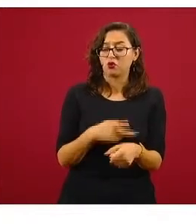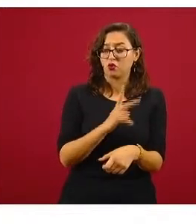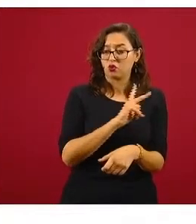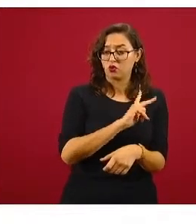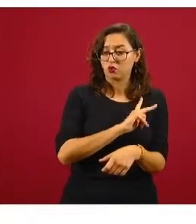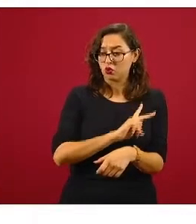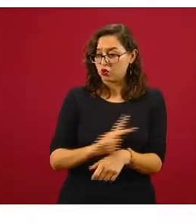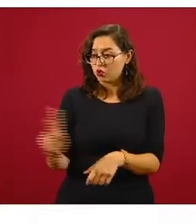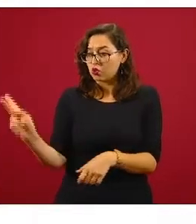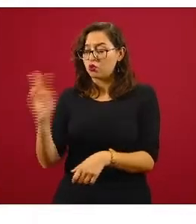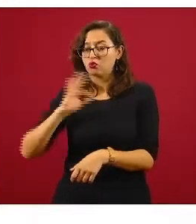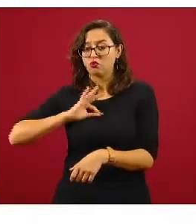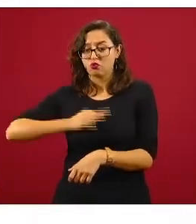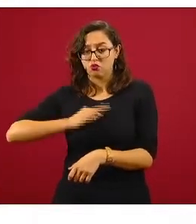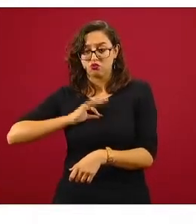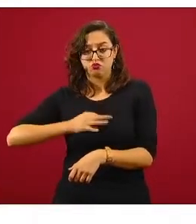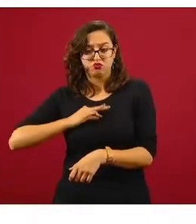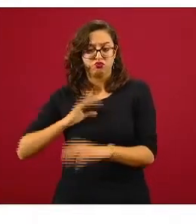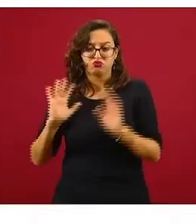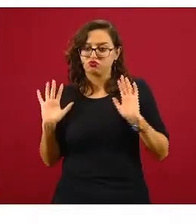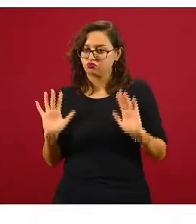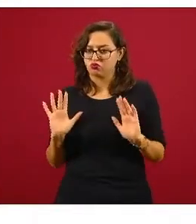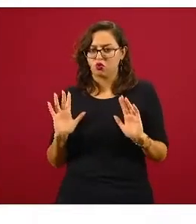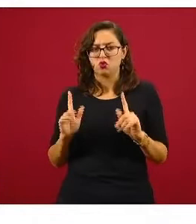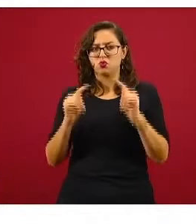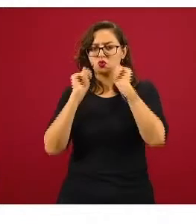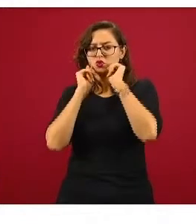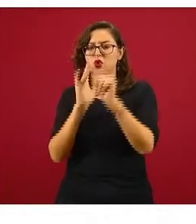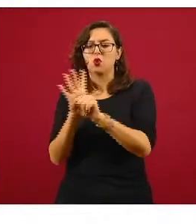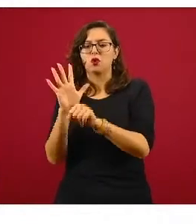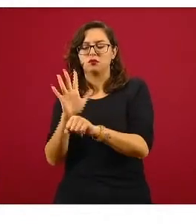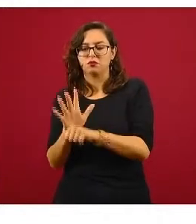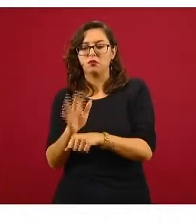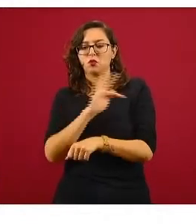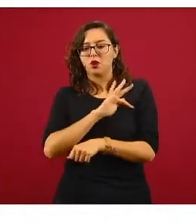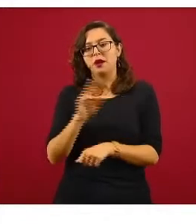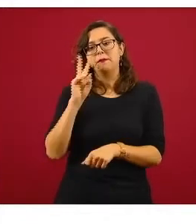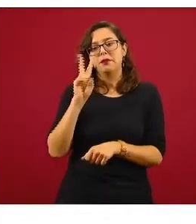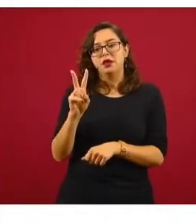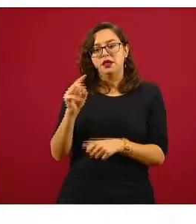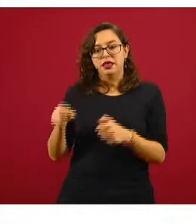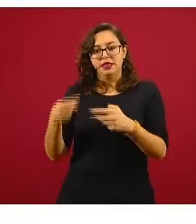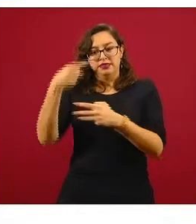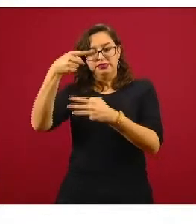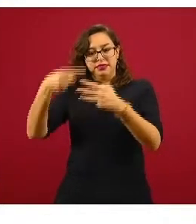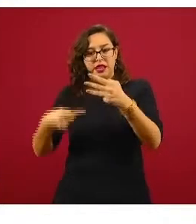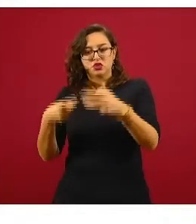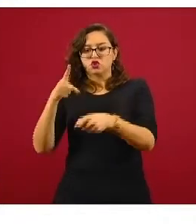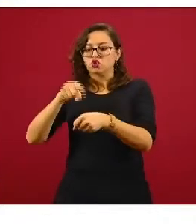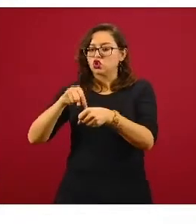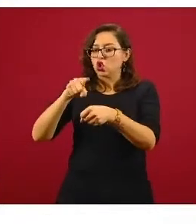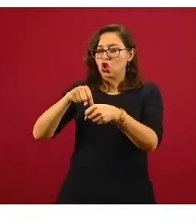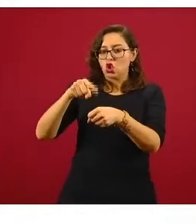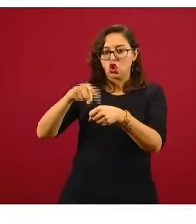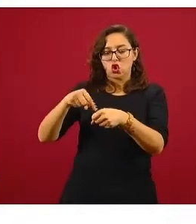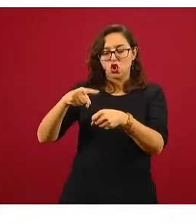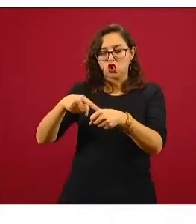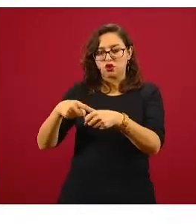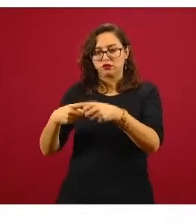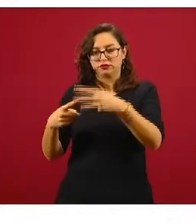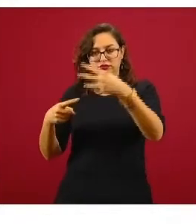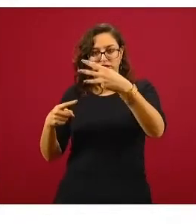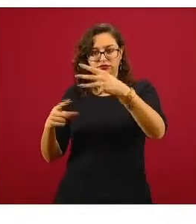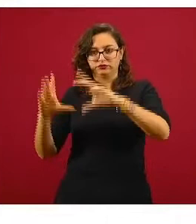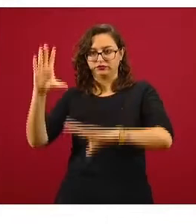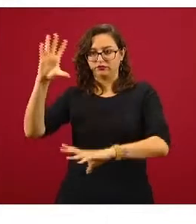por infección respiratoria aguda luego usted es el tamaño total de la barra es decir los tres colores completos independientemente que ahí están las